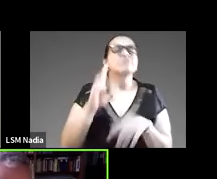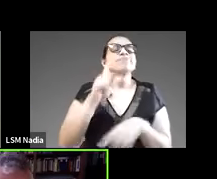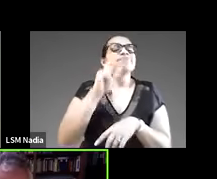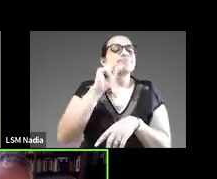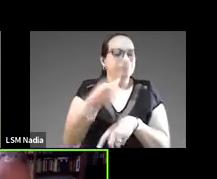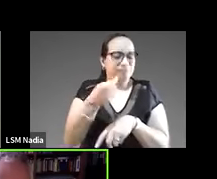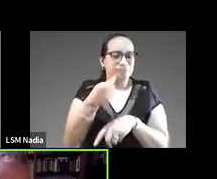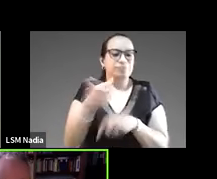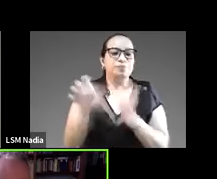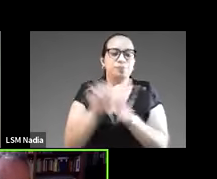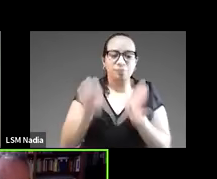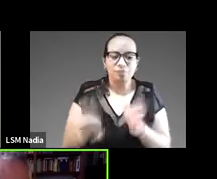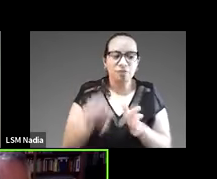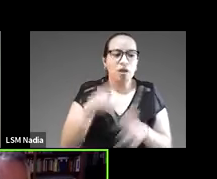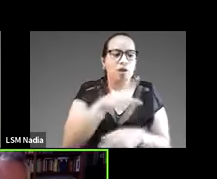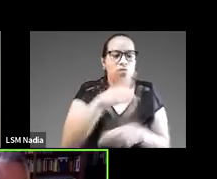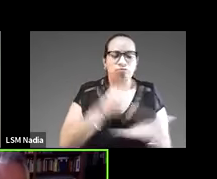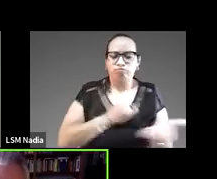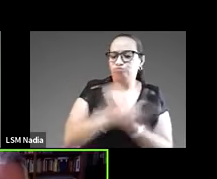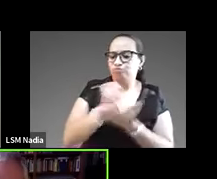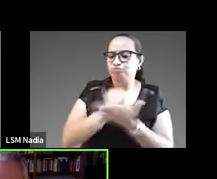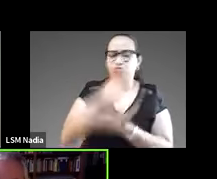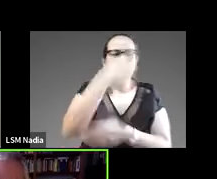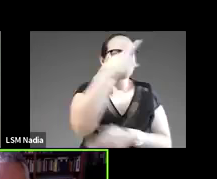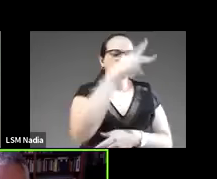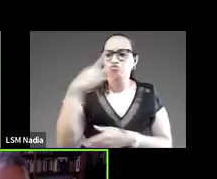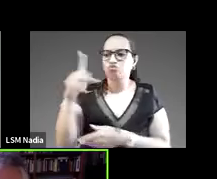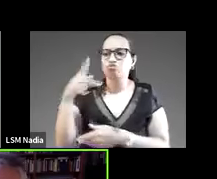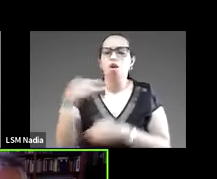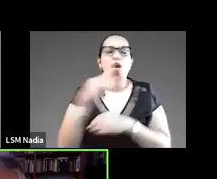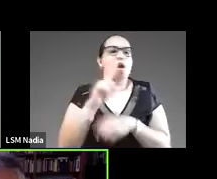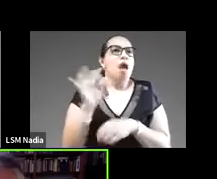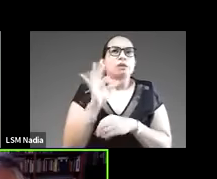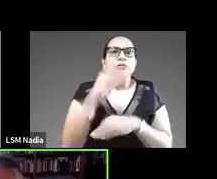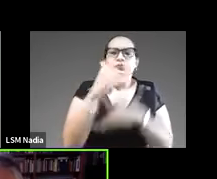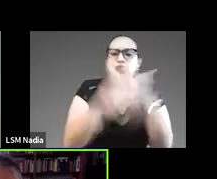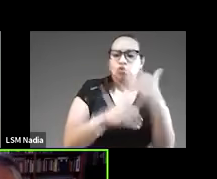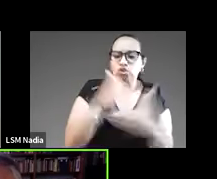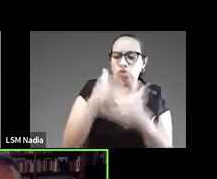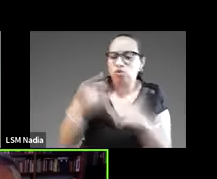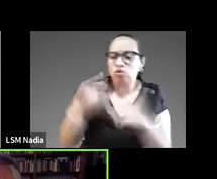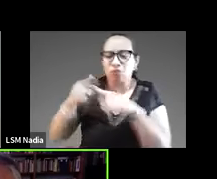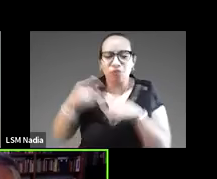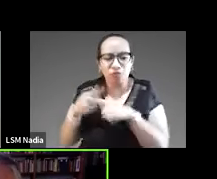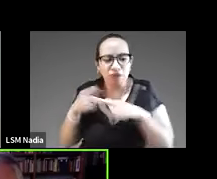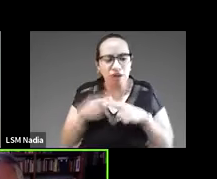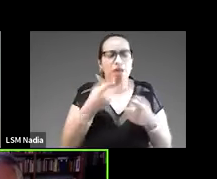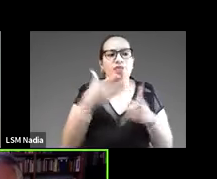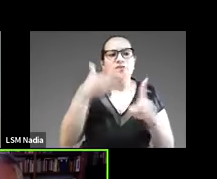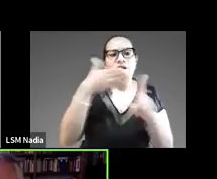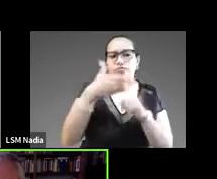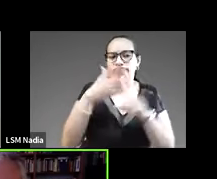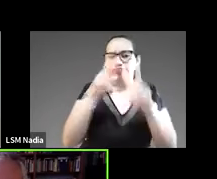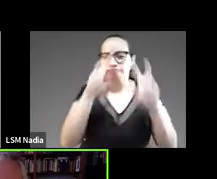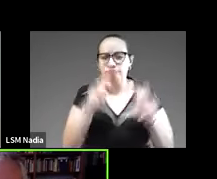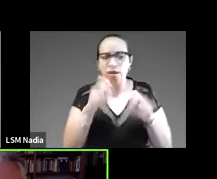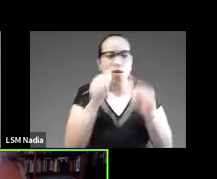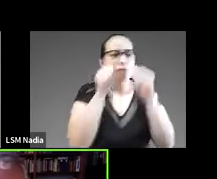que toman sus decisiones respecto de ciertos procesos, por supuesto respecto de la temática que atienden